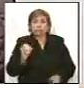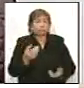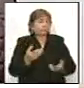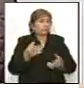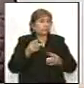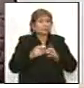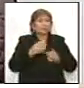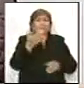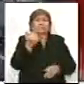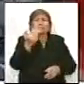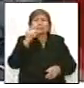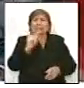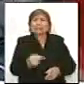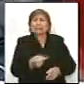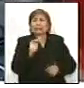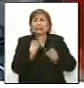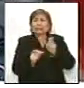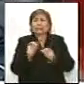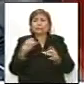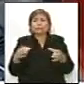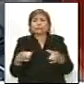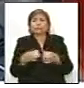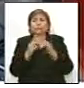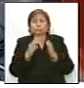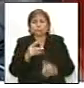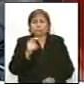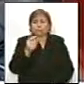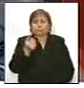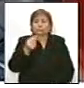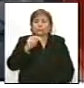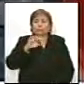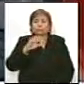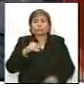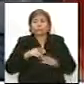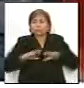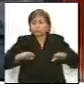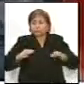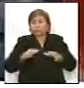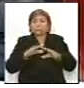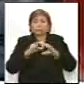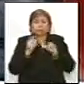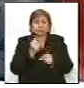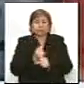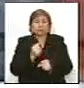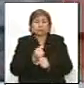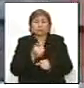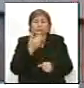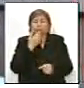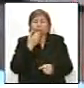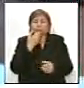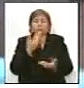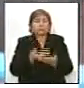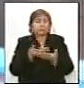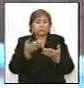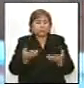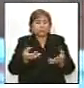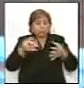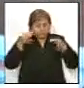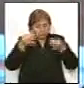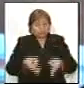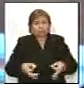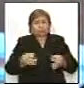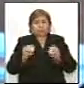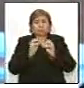son 15.000. Por ello, la congresista Tania Pariona organizó una mesa de trabajo, quien señaló que se ha dado el derecho